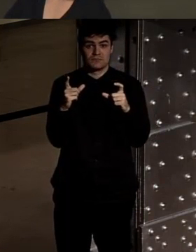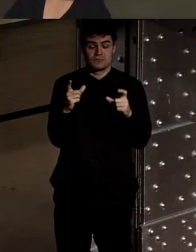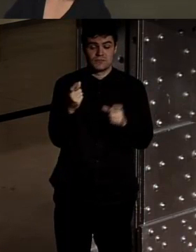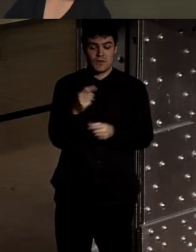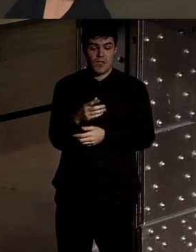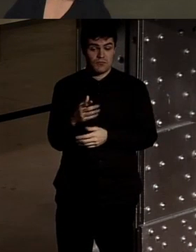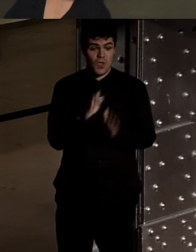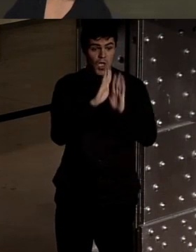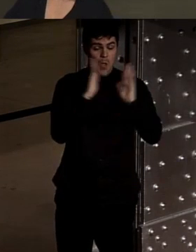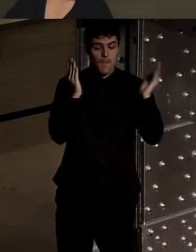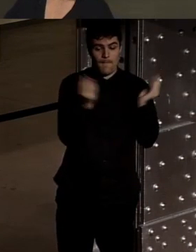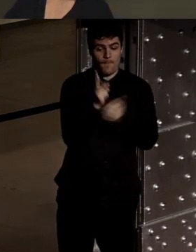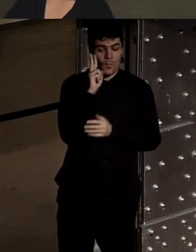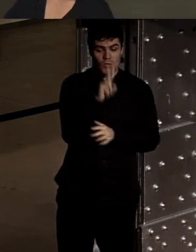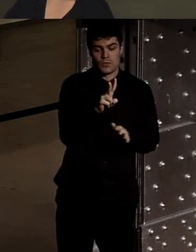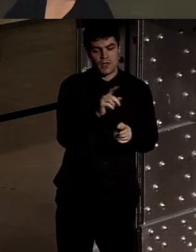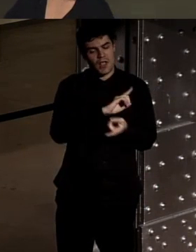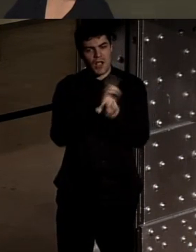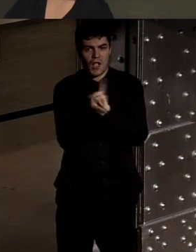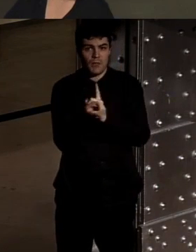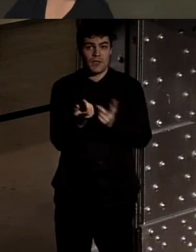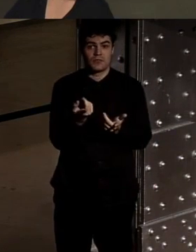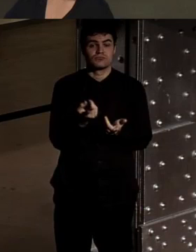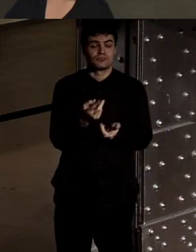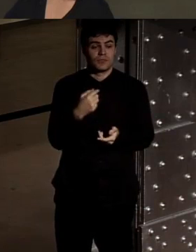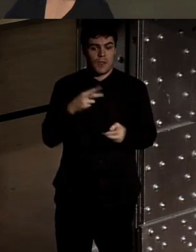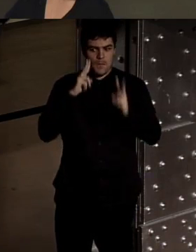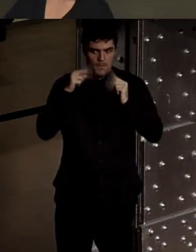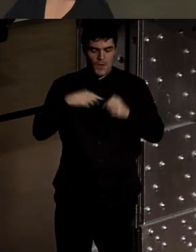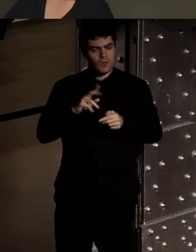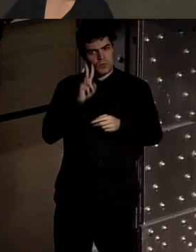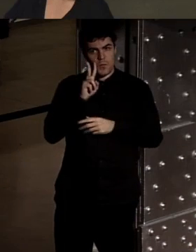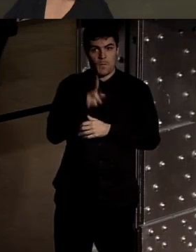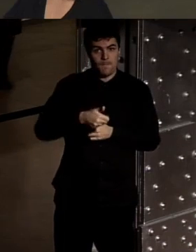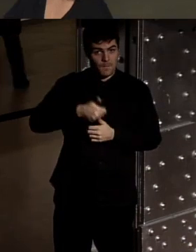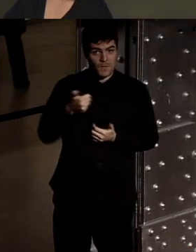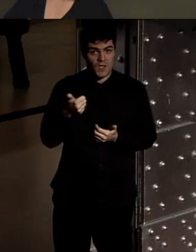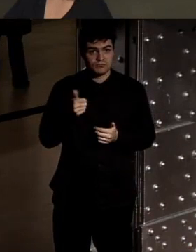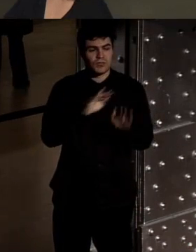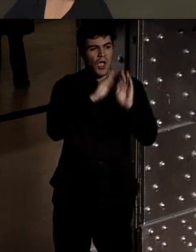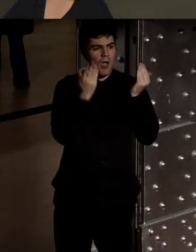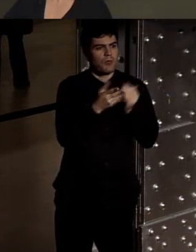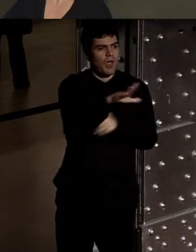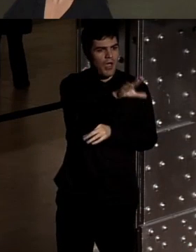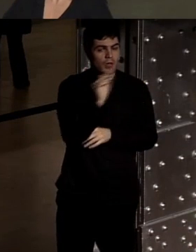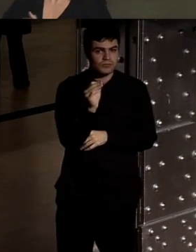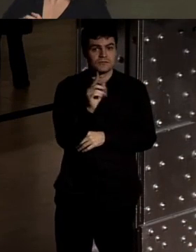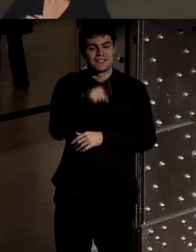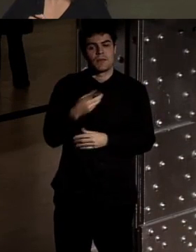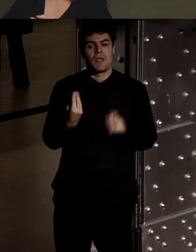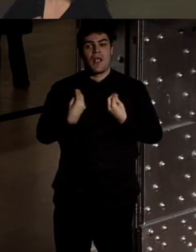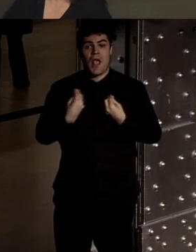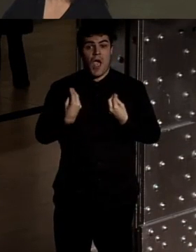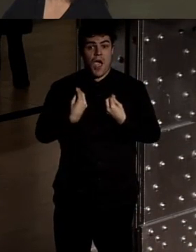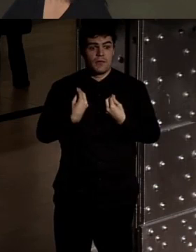mundo. Me ha enseñado a mirar más allá de mí misma y a captar el mundo exterior. También me ha enseñado a valorar la vida a la que vuelvo cuando no utilizo